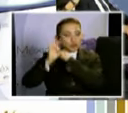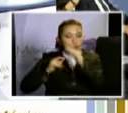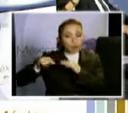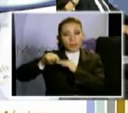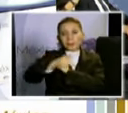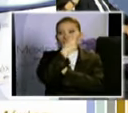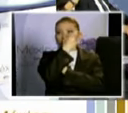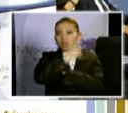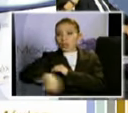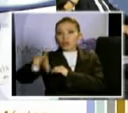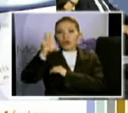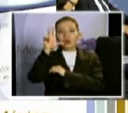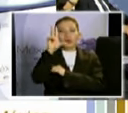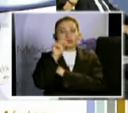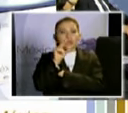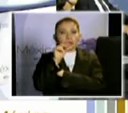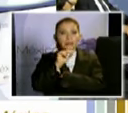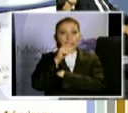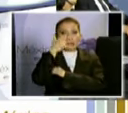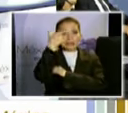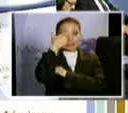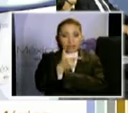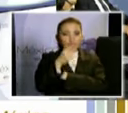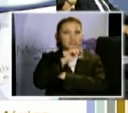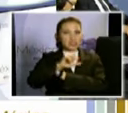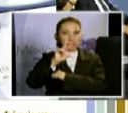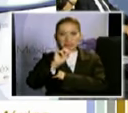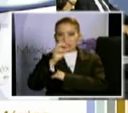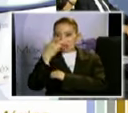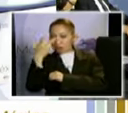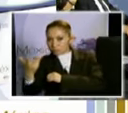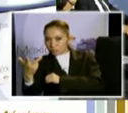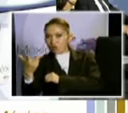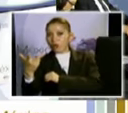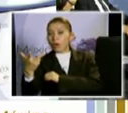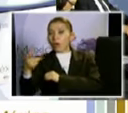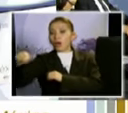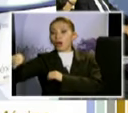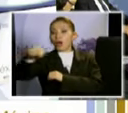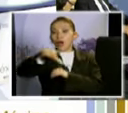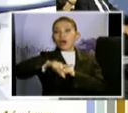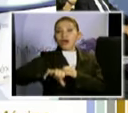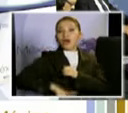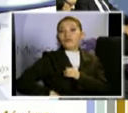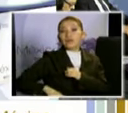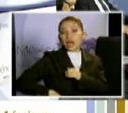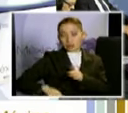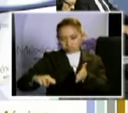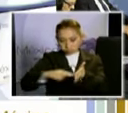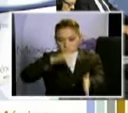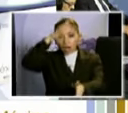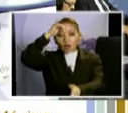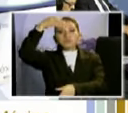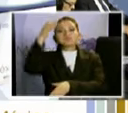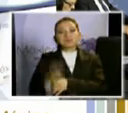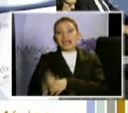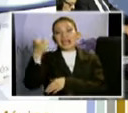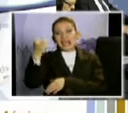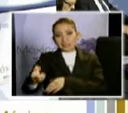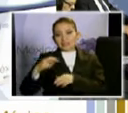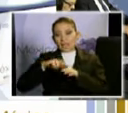Son 187 o 188 los estados que han firmado y están implementando